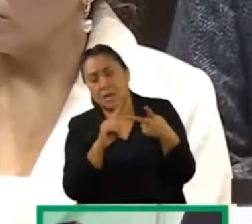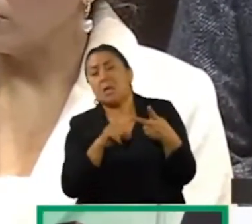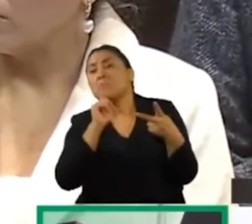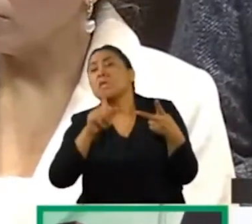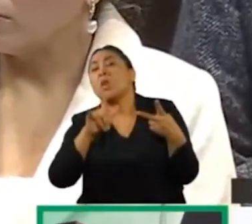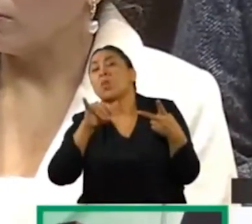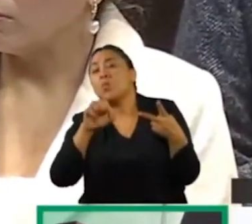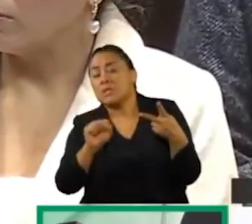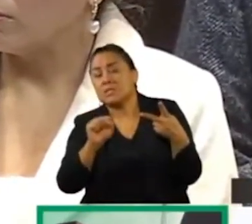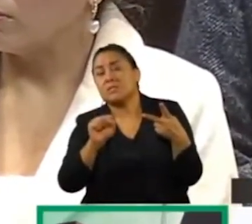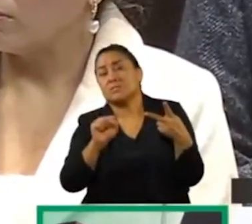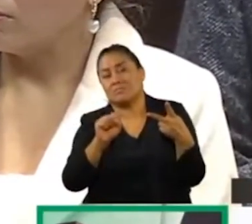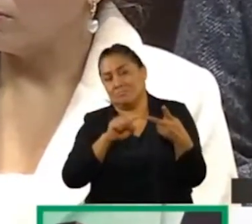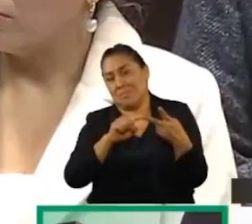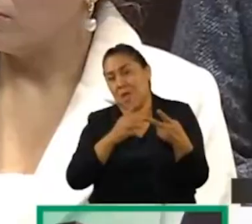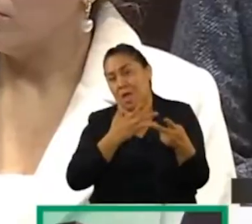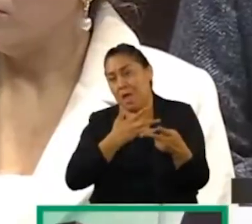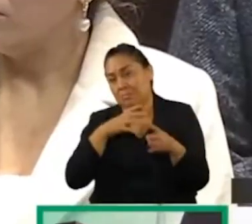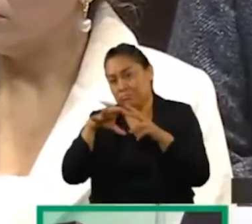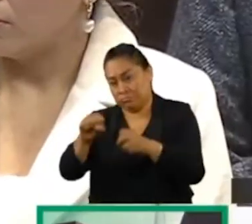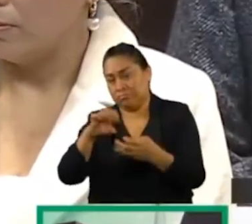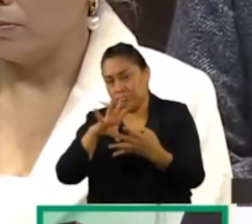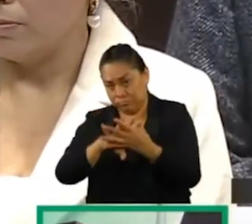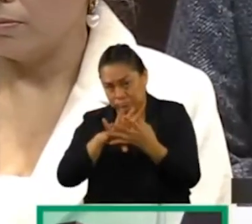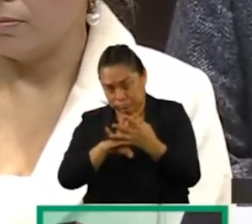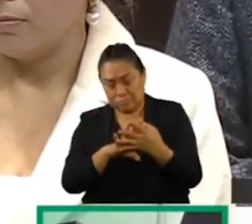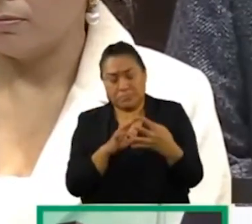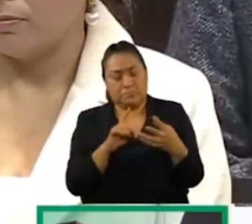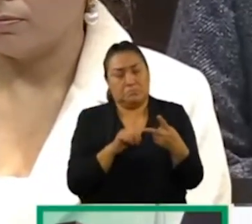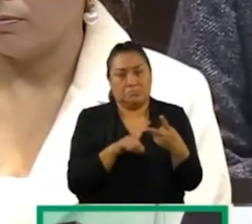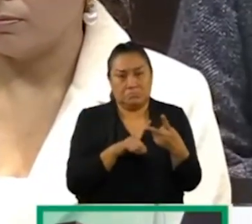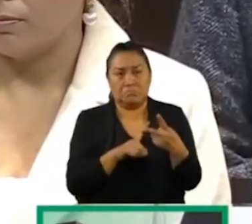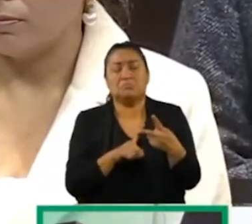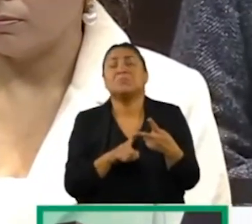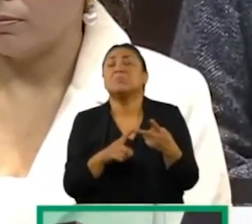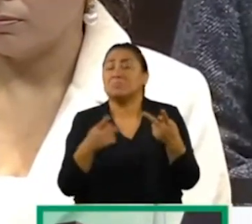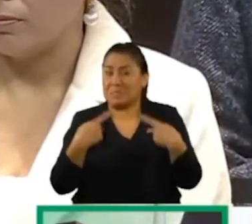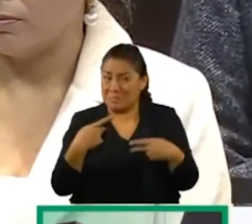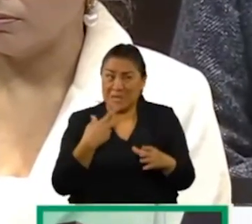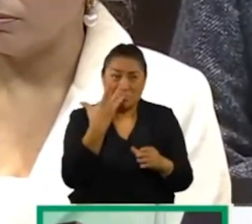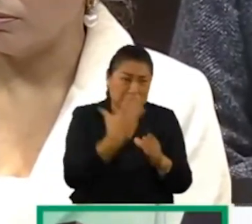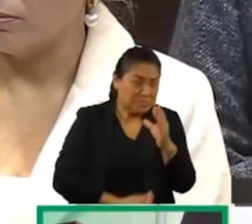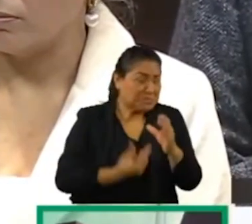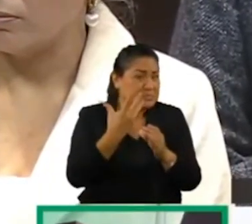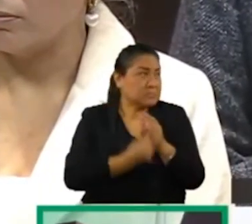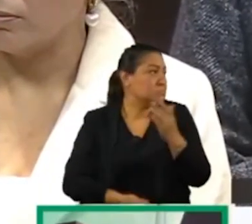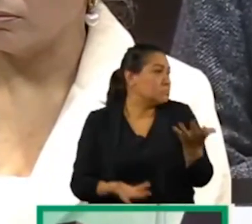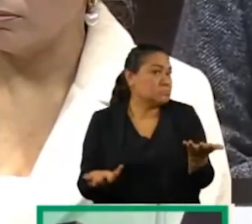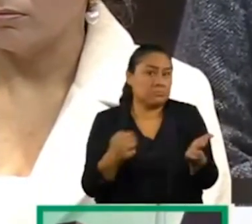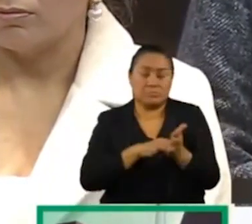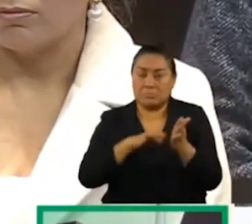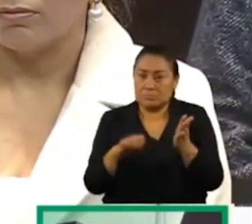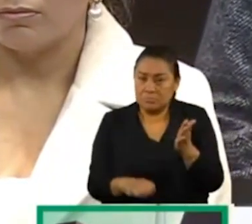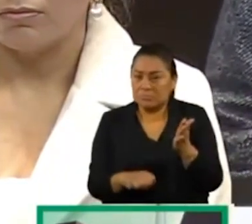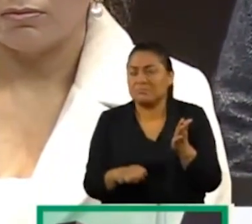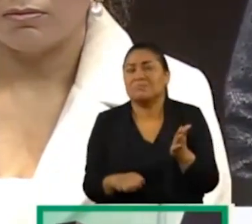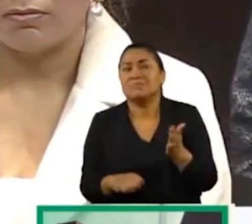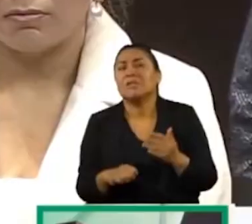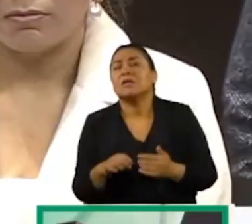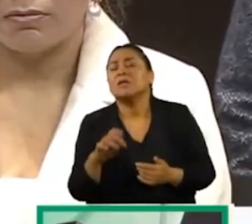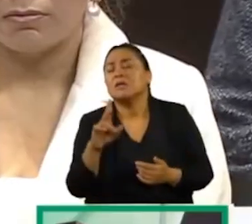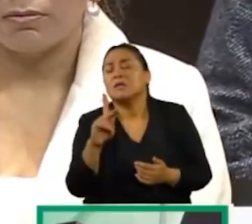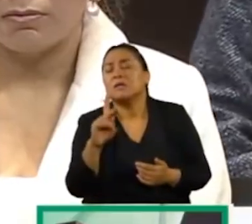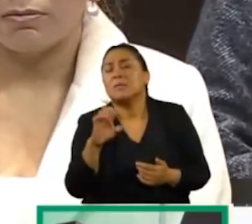Cárdenas Palomino, que está hoy detenido. Hay prófugos como Pequeño